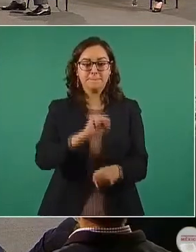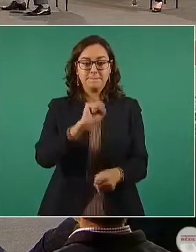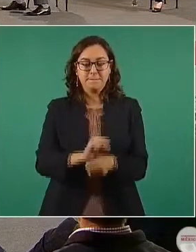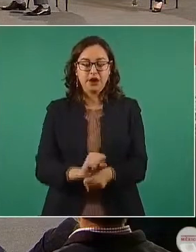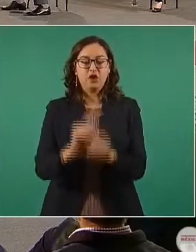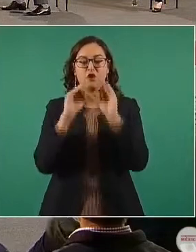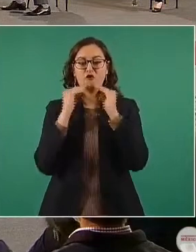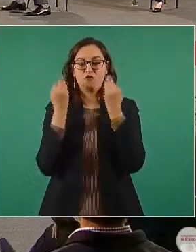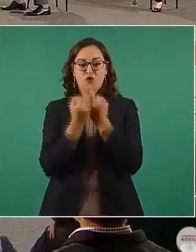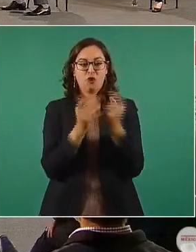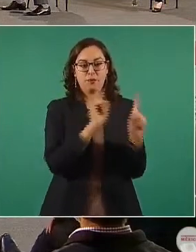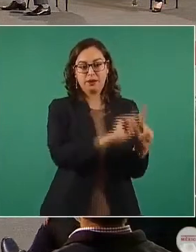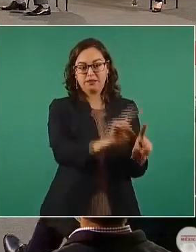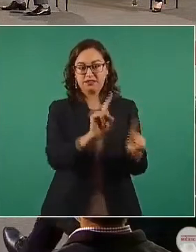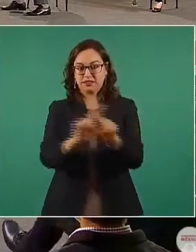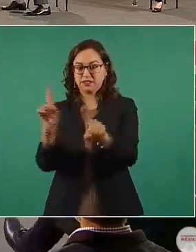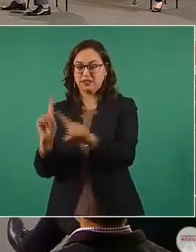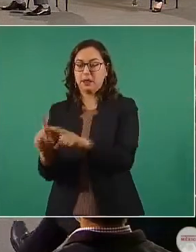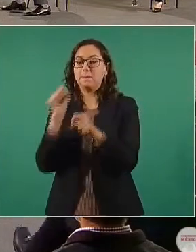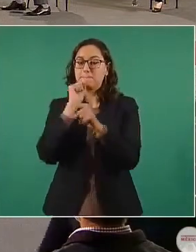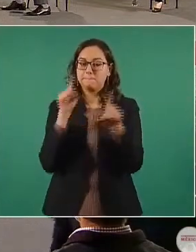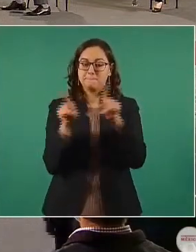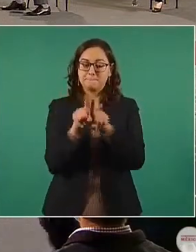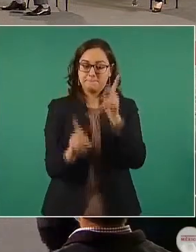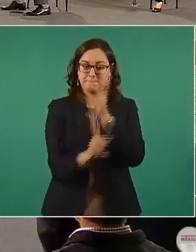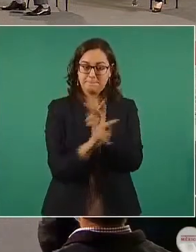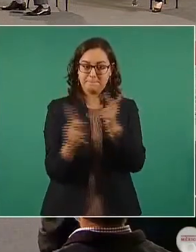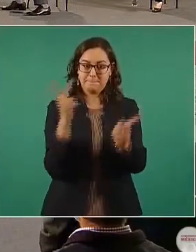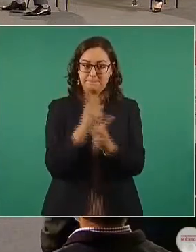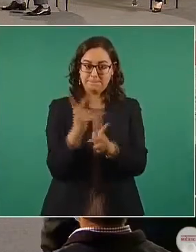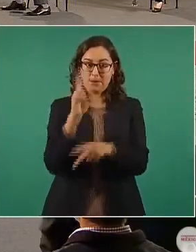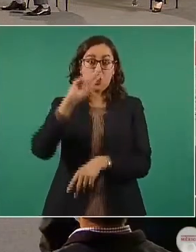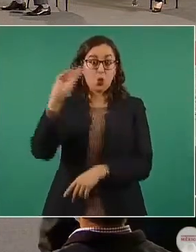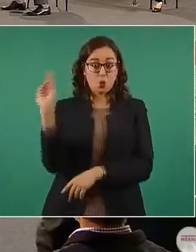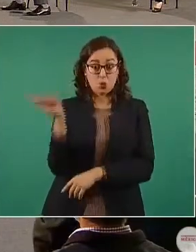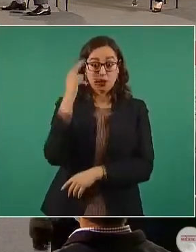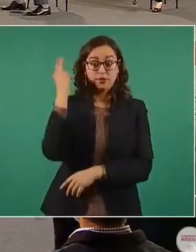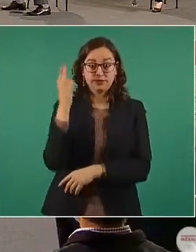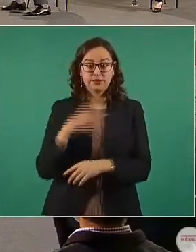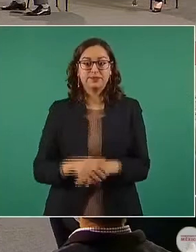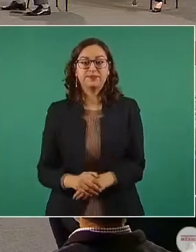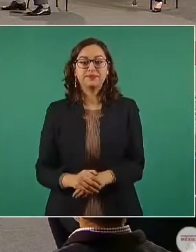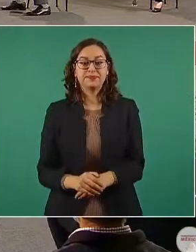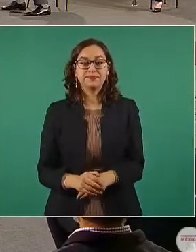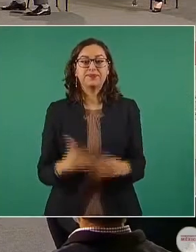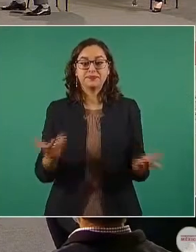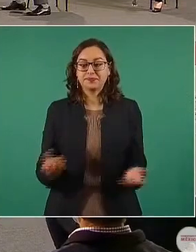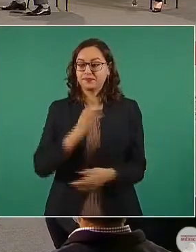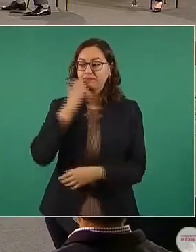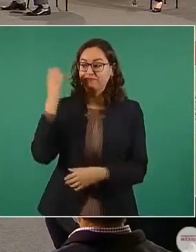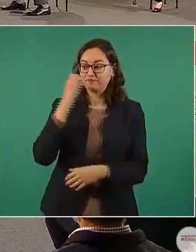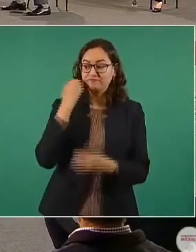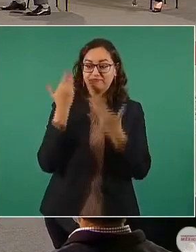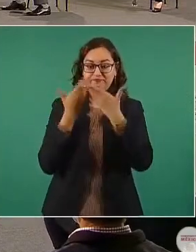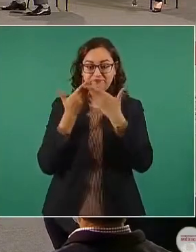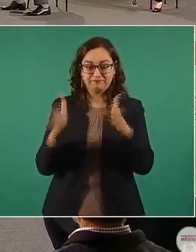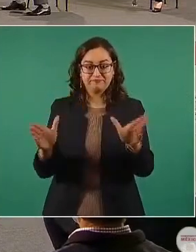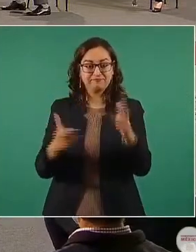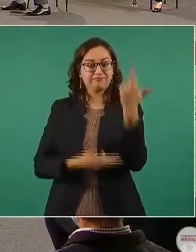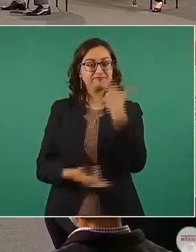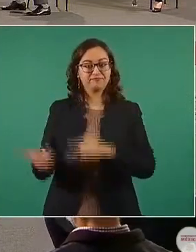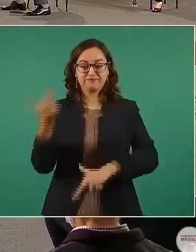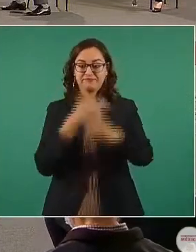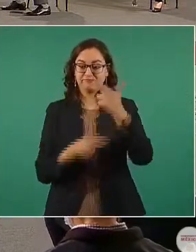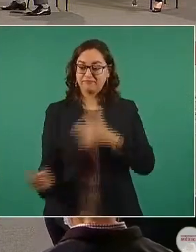diferentes modalidades, a nivel medio superior y a nivel superior. Iniciamos con el regreso a clases presencial,